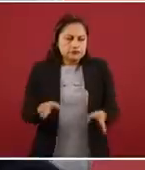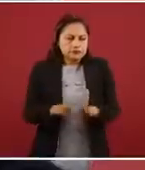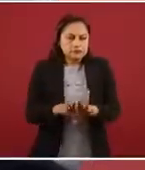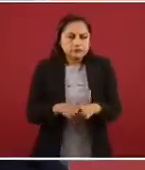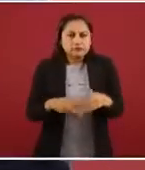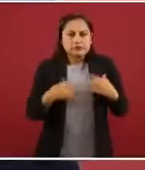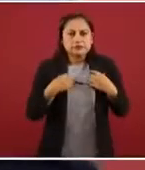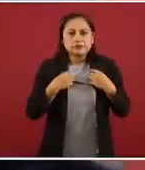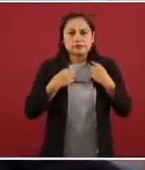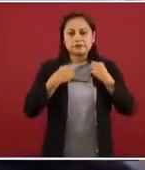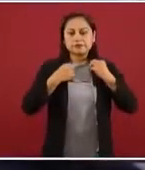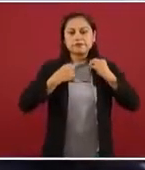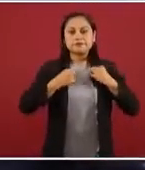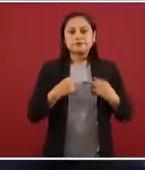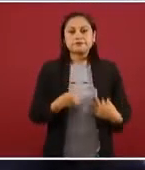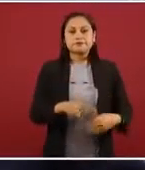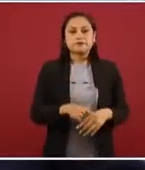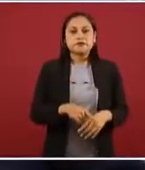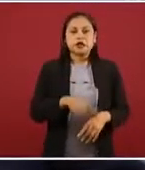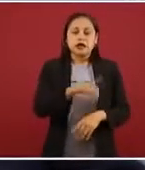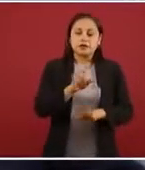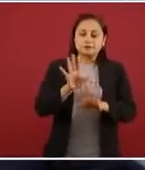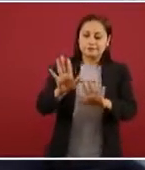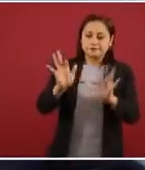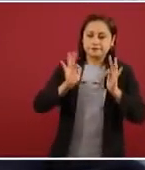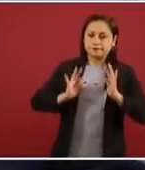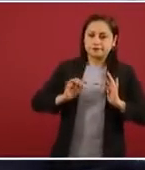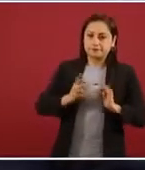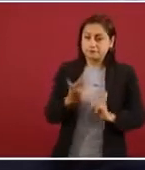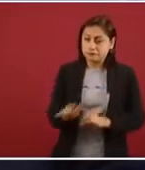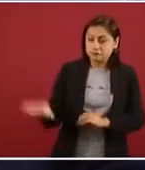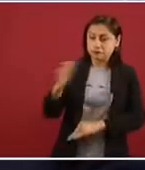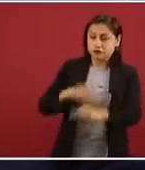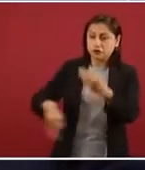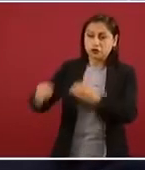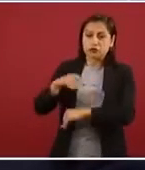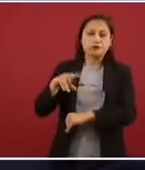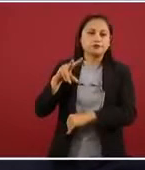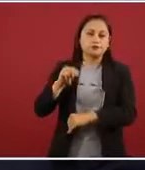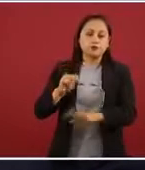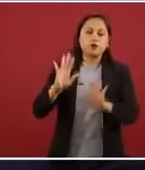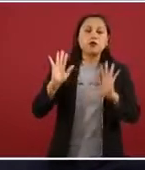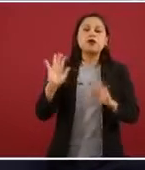haber lo que tú señalas, pero puntualmente,